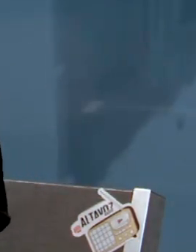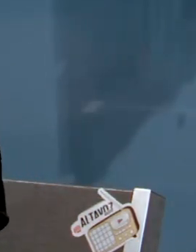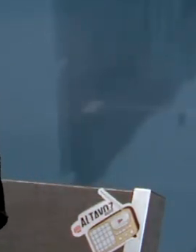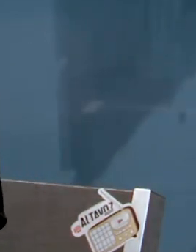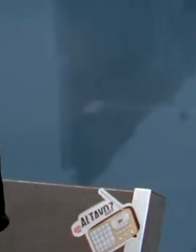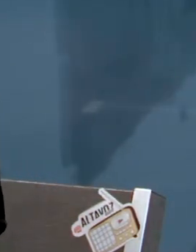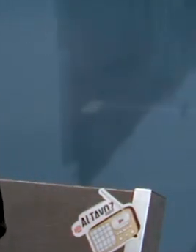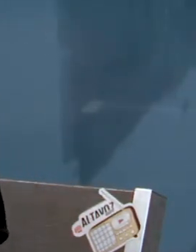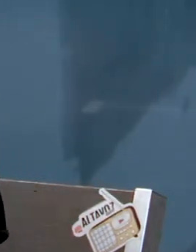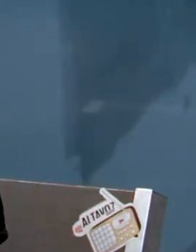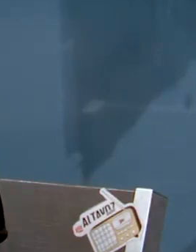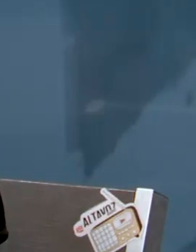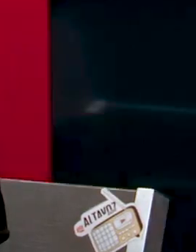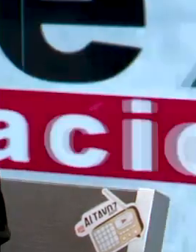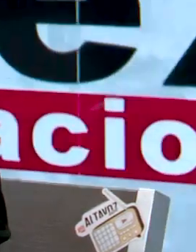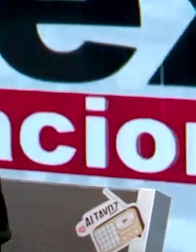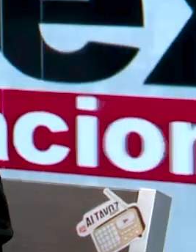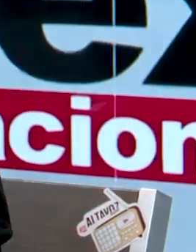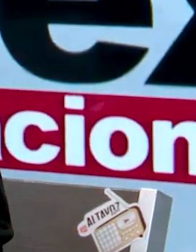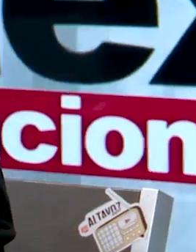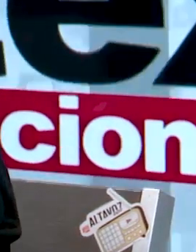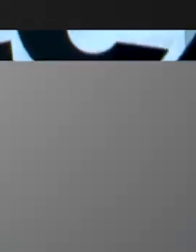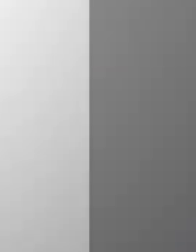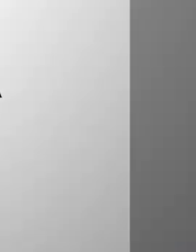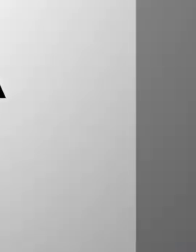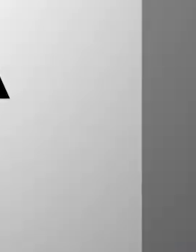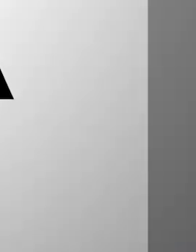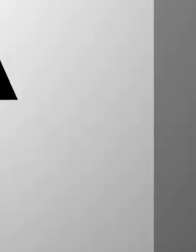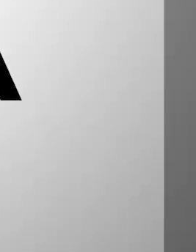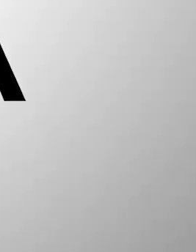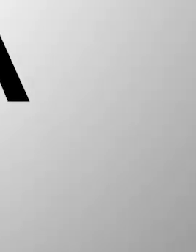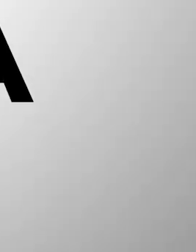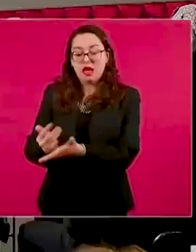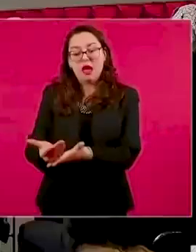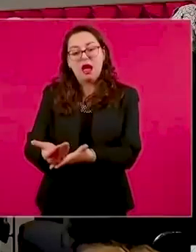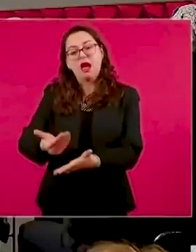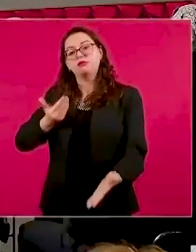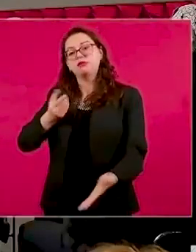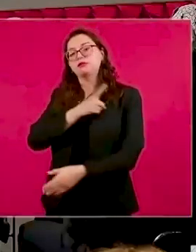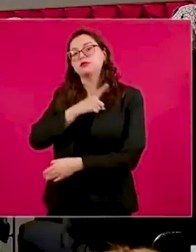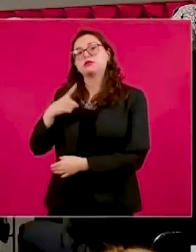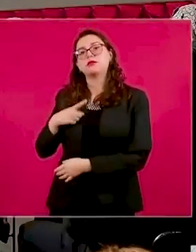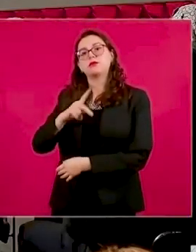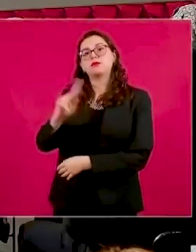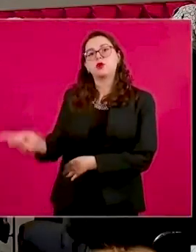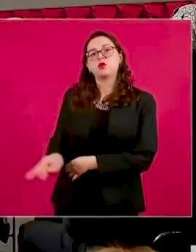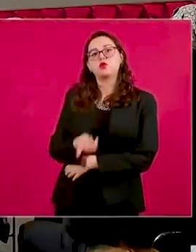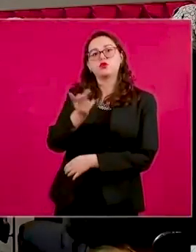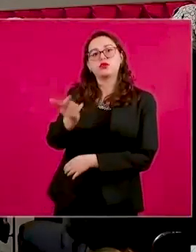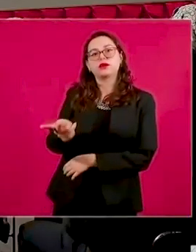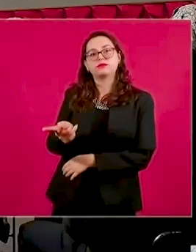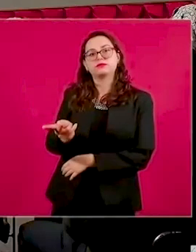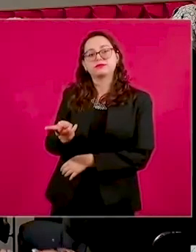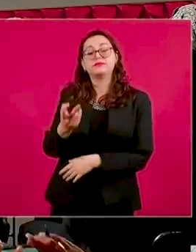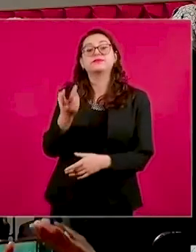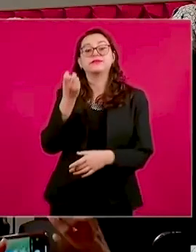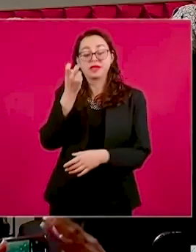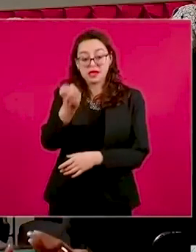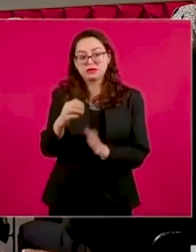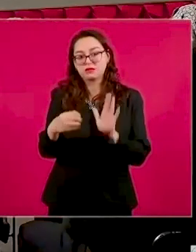responsabilidades y obligaciones Con estos pueblos a partir de estos derechos se establecen también en la